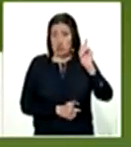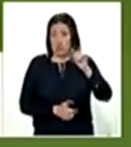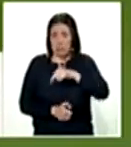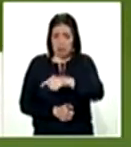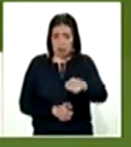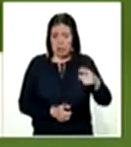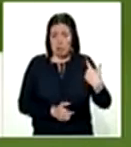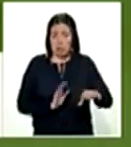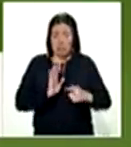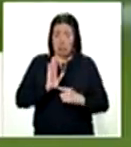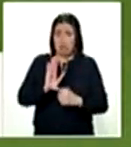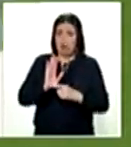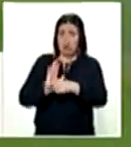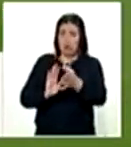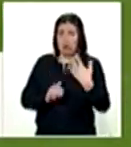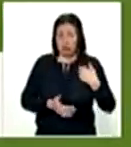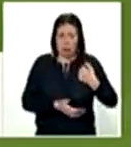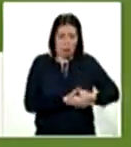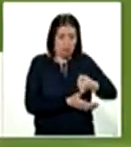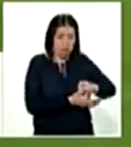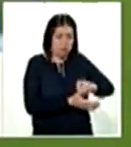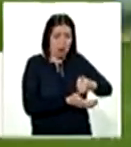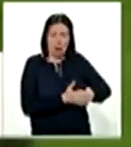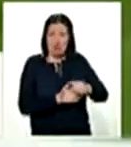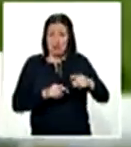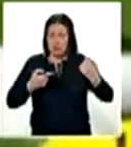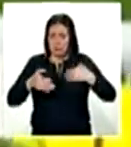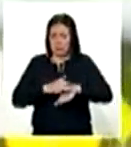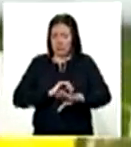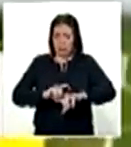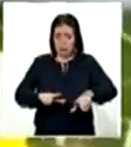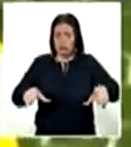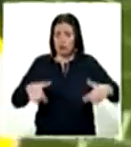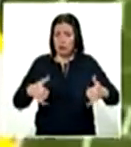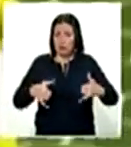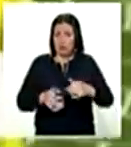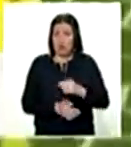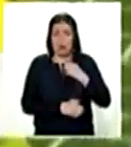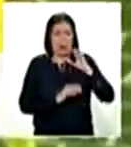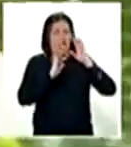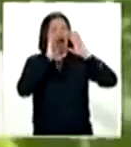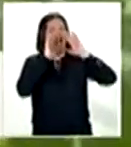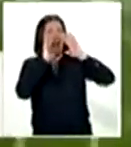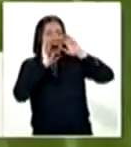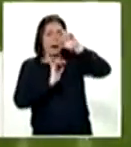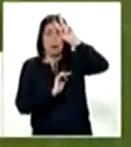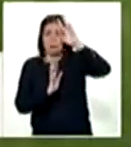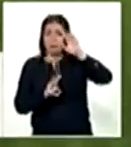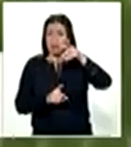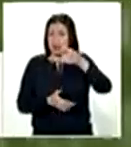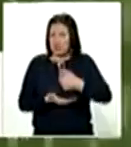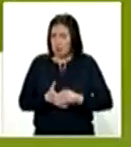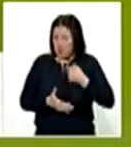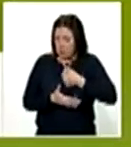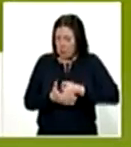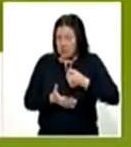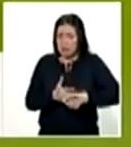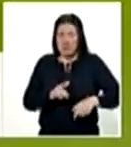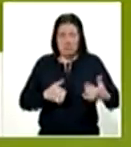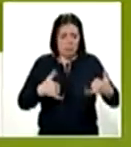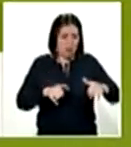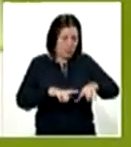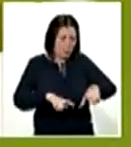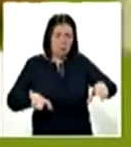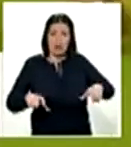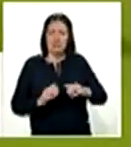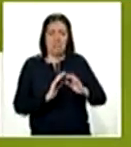vuelto emblema. Su pujanza se impone en la cancha con su grito de guerra, Perú. Su pujanza se impone en la cancha